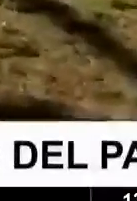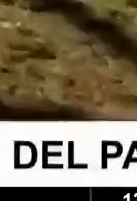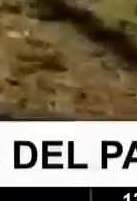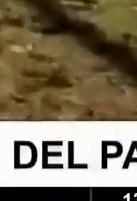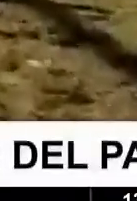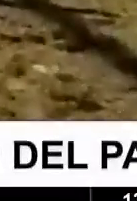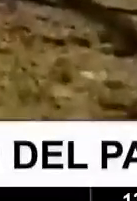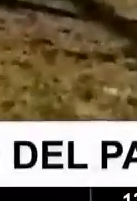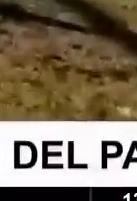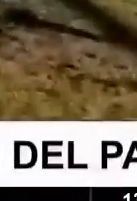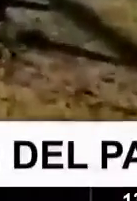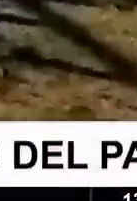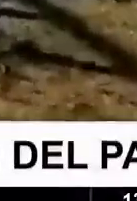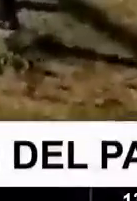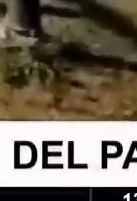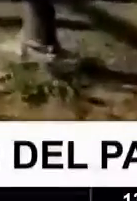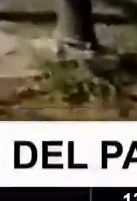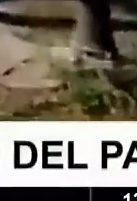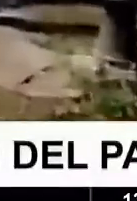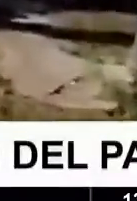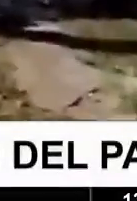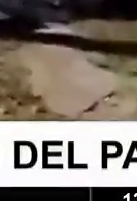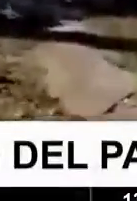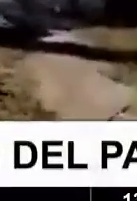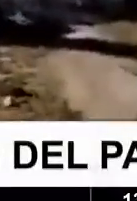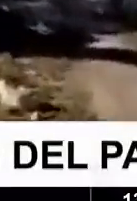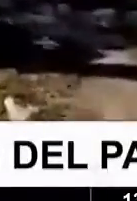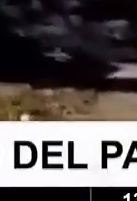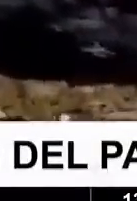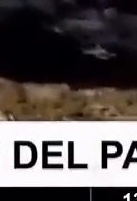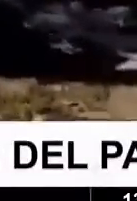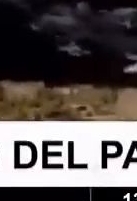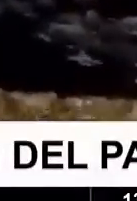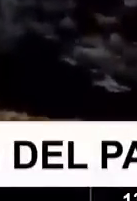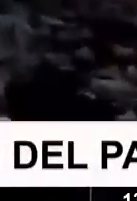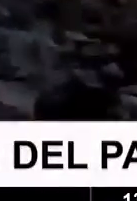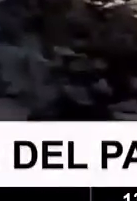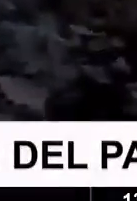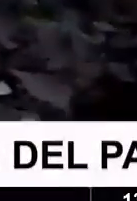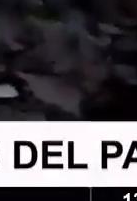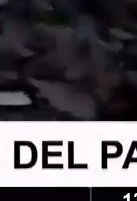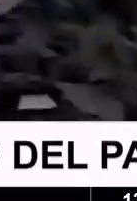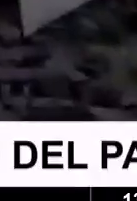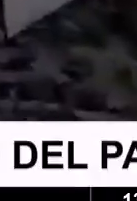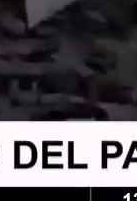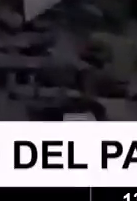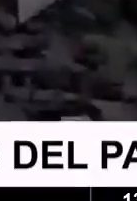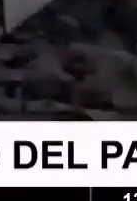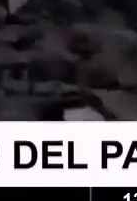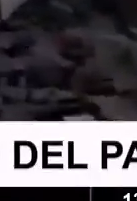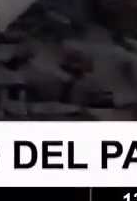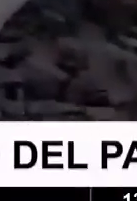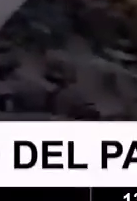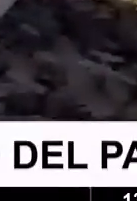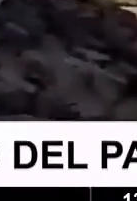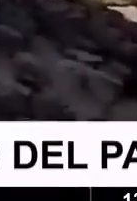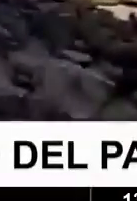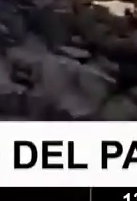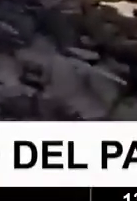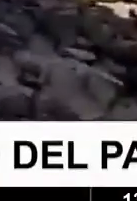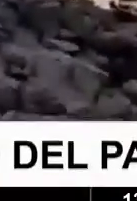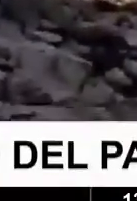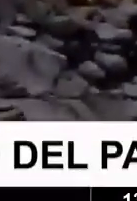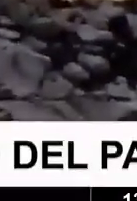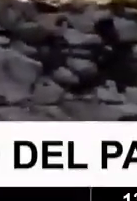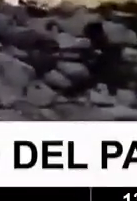la narcocultura avance y por lo mismo es necesario avanzar en la recuperación de todos los espacios públicos. Esto no se trata solamente